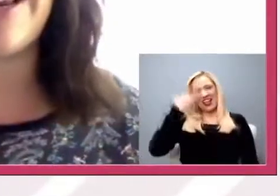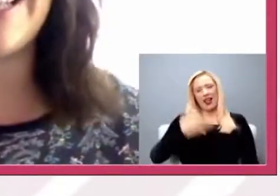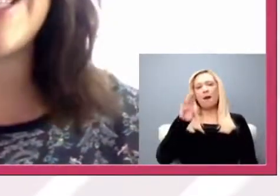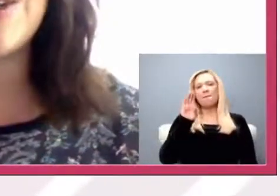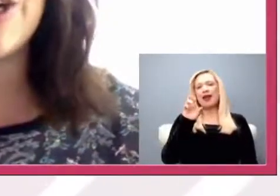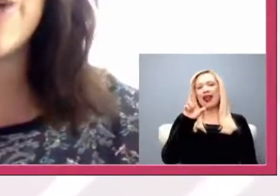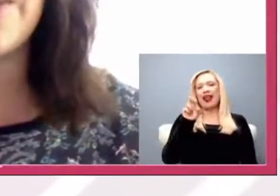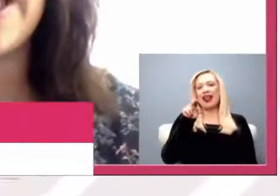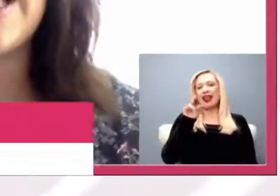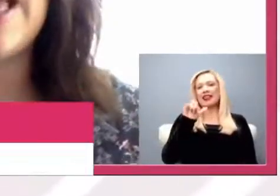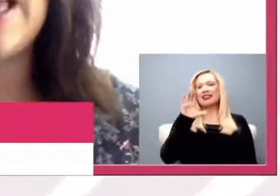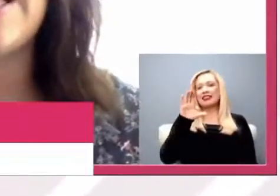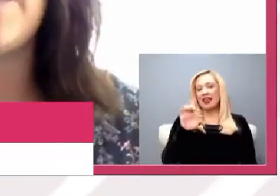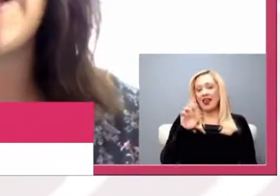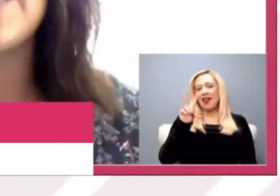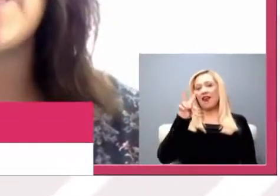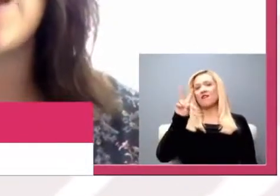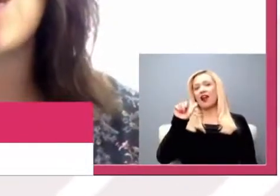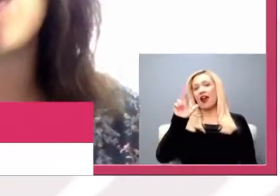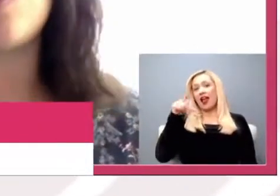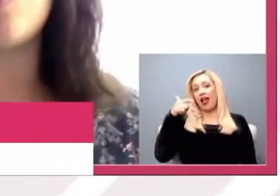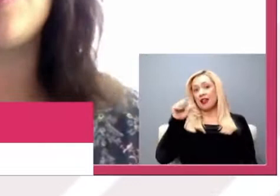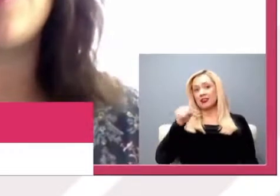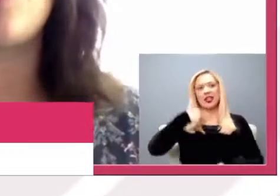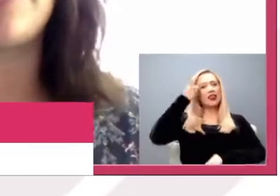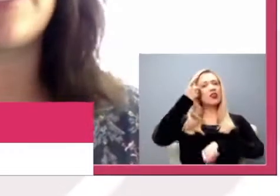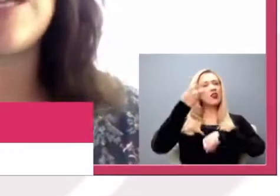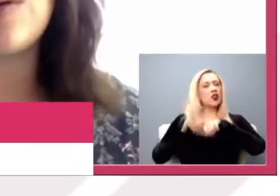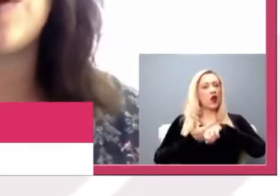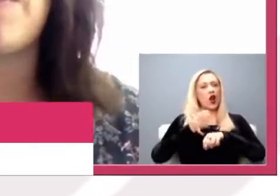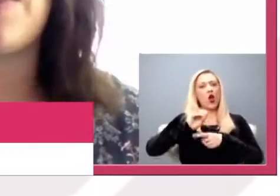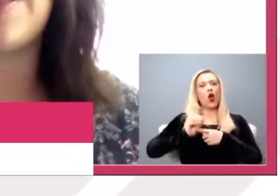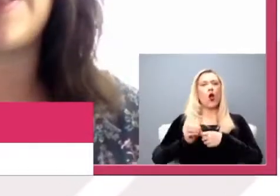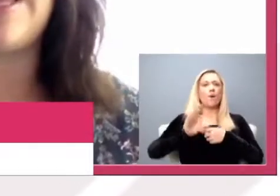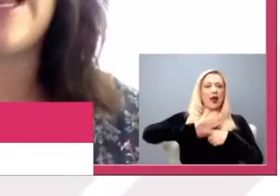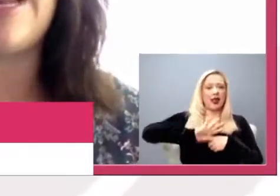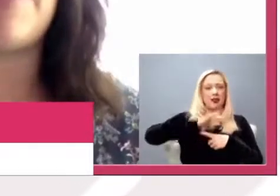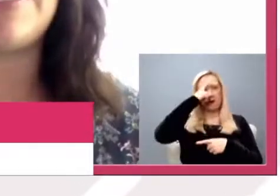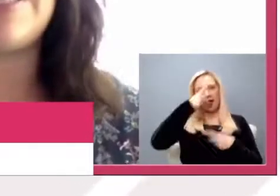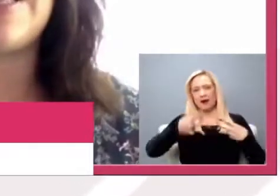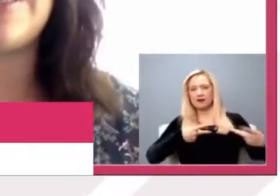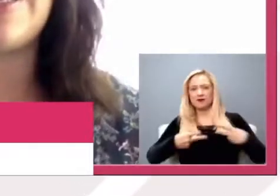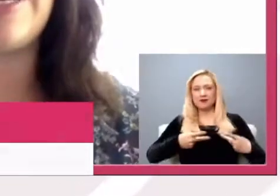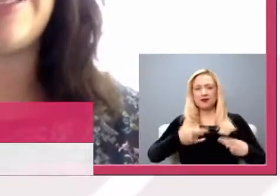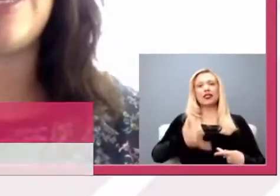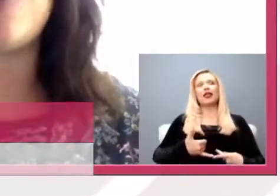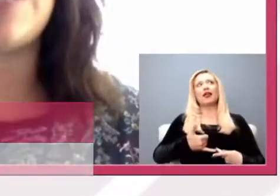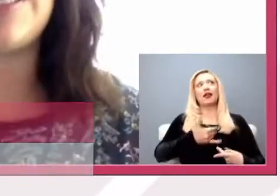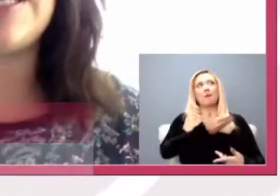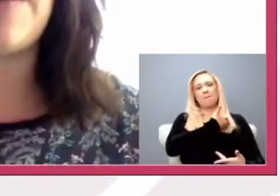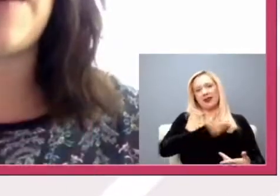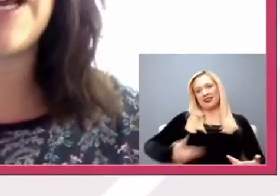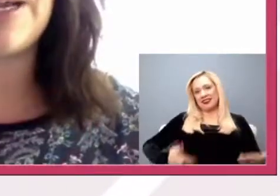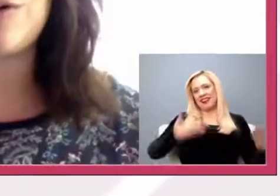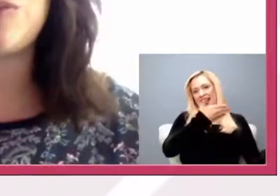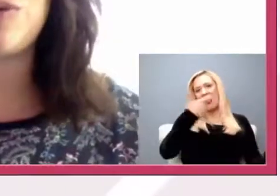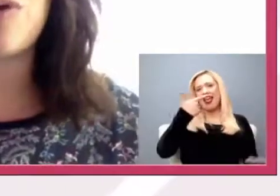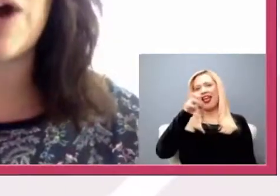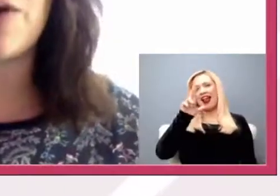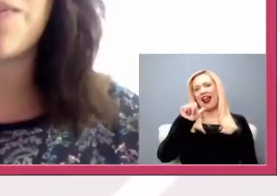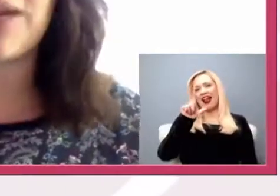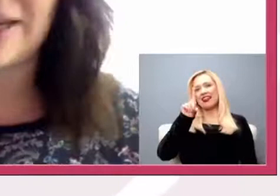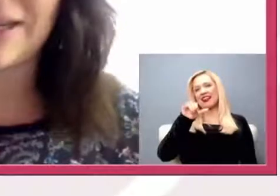de planeación en COPRED, y también les mando un cordial saludo de parte de la presidenta Geraldina González de la Vega, que no nos